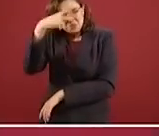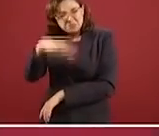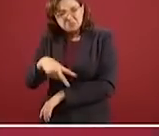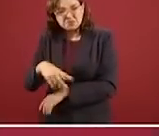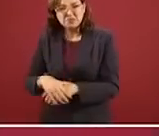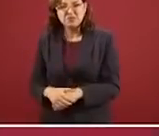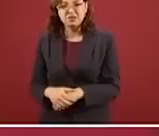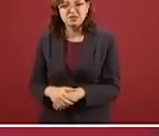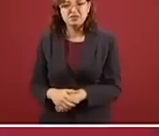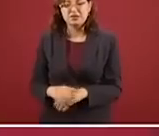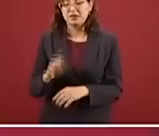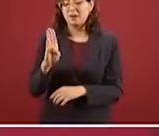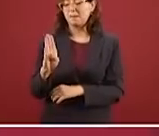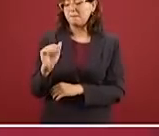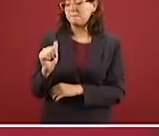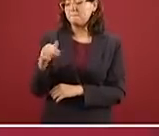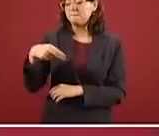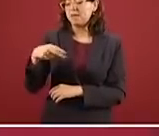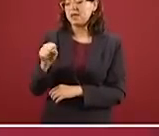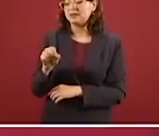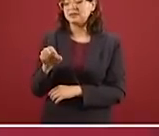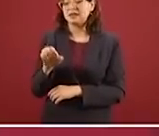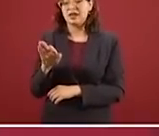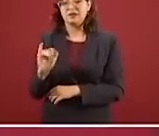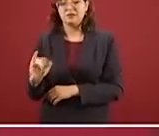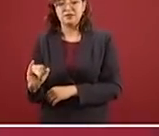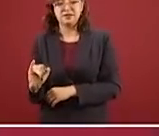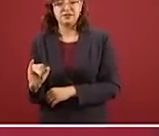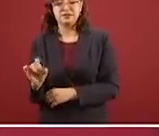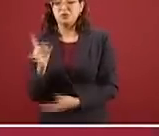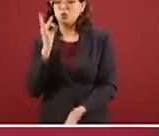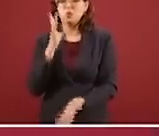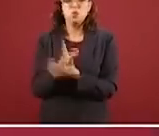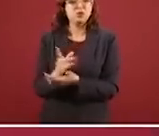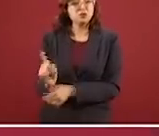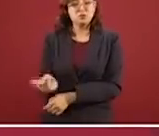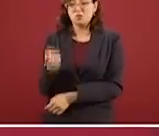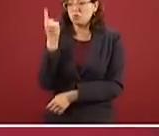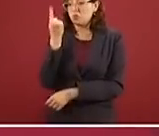Se llamaba Bansefin, fue el único que dejaron,